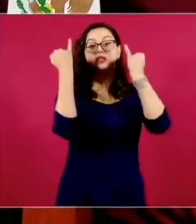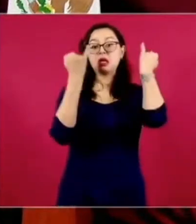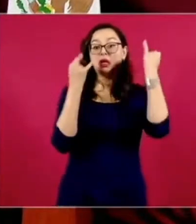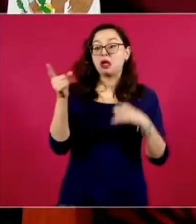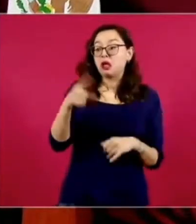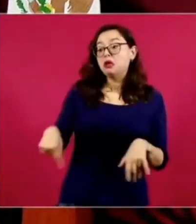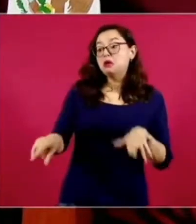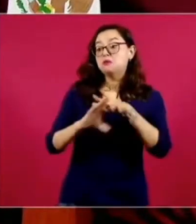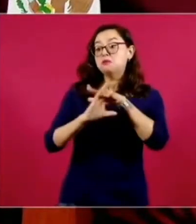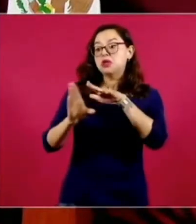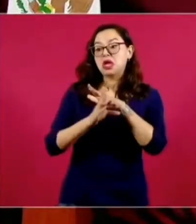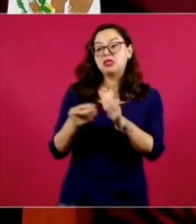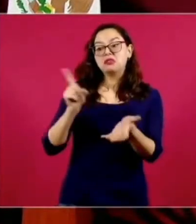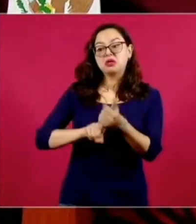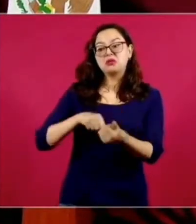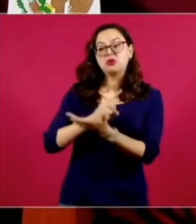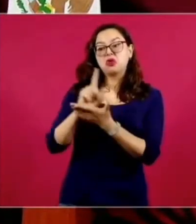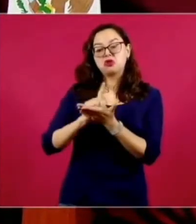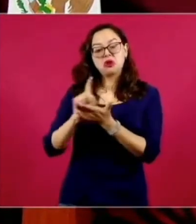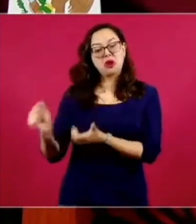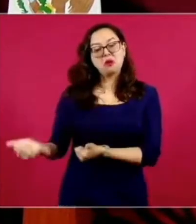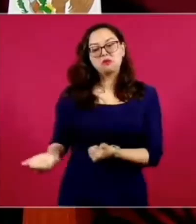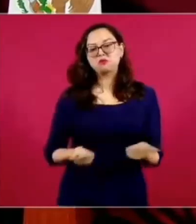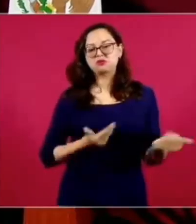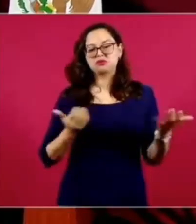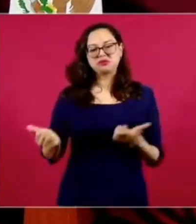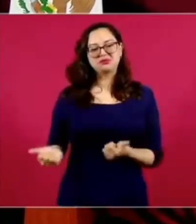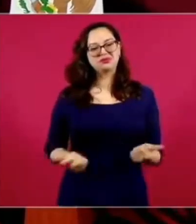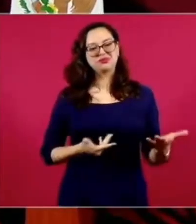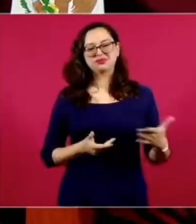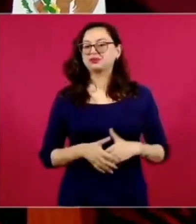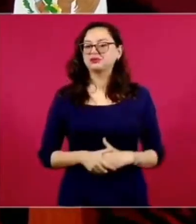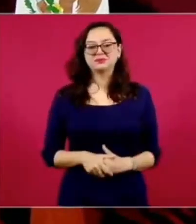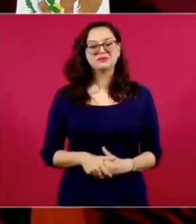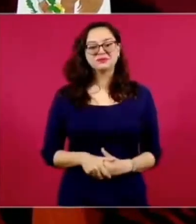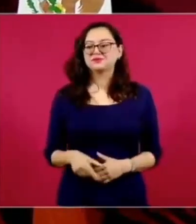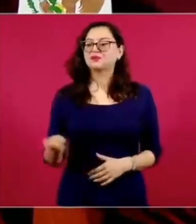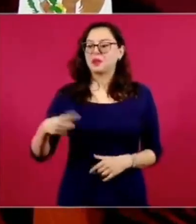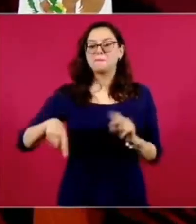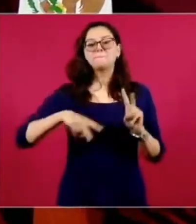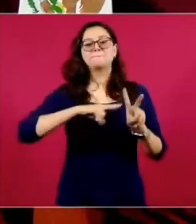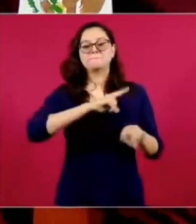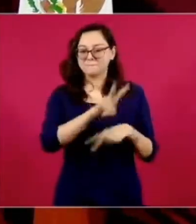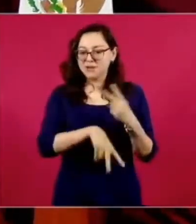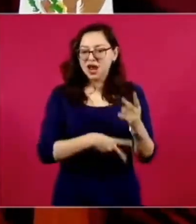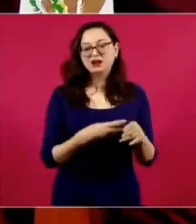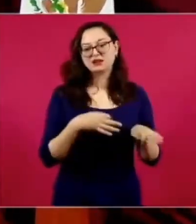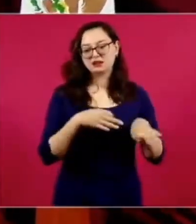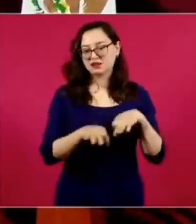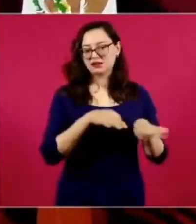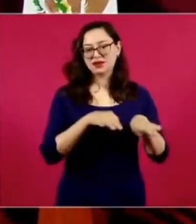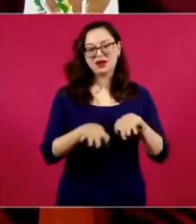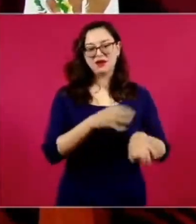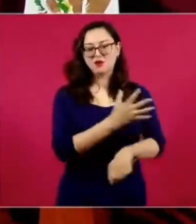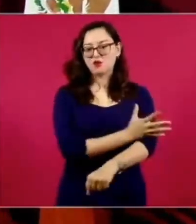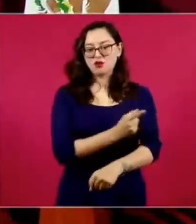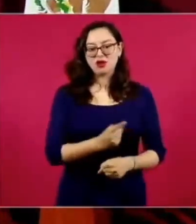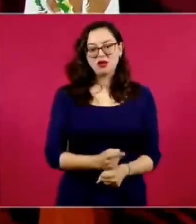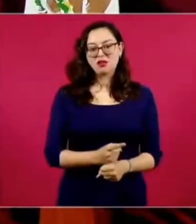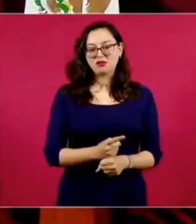a Estados Unidos cuando van a trabajar honradamente y